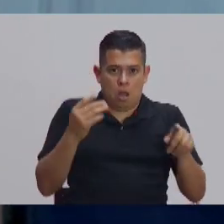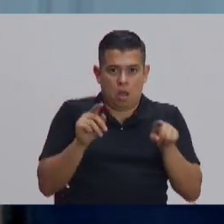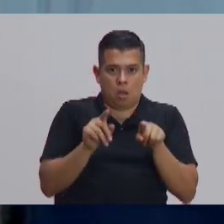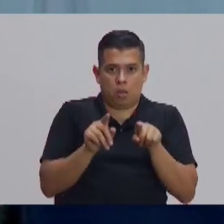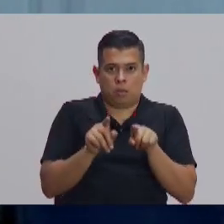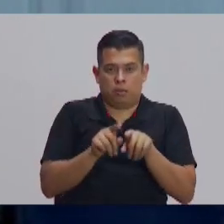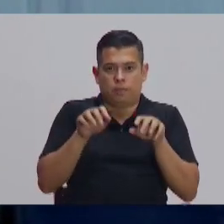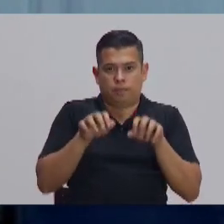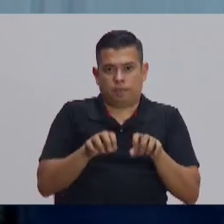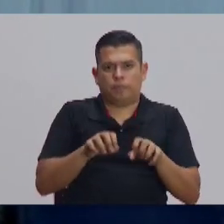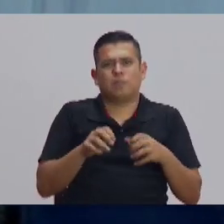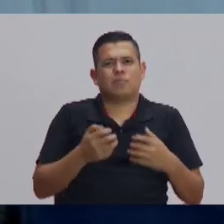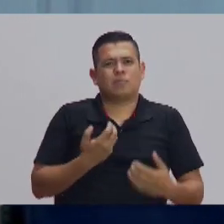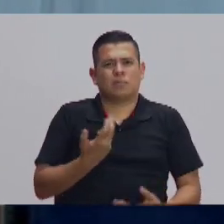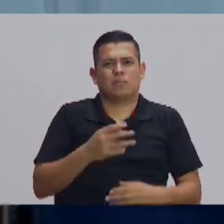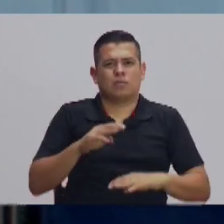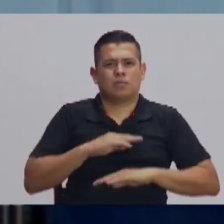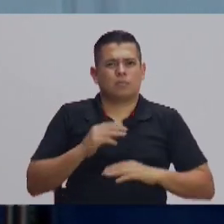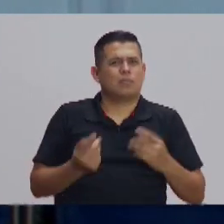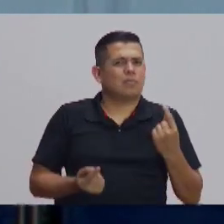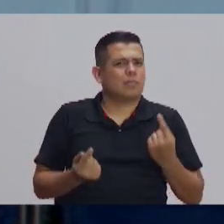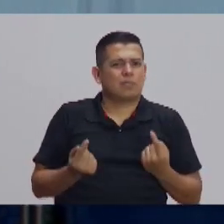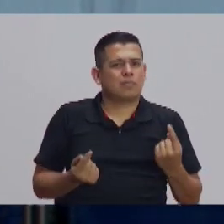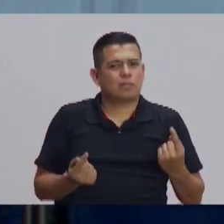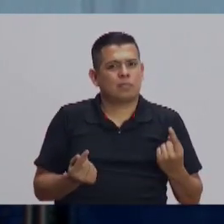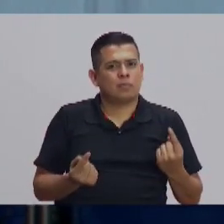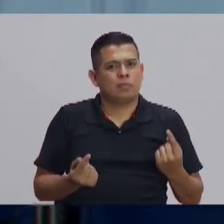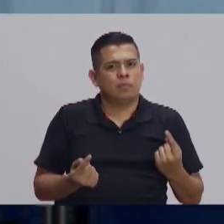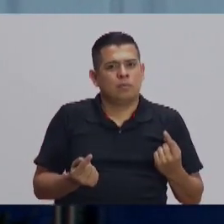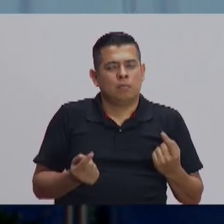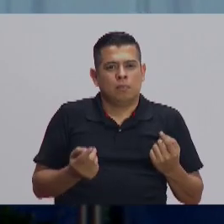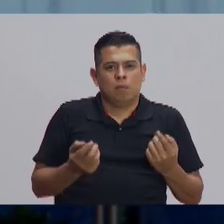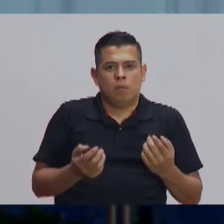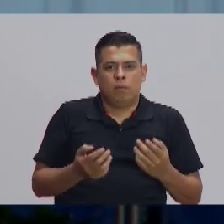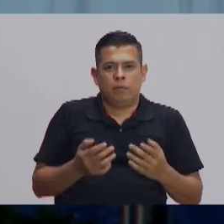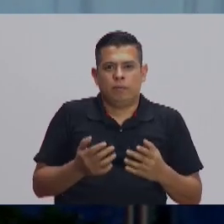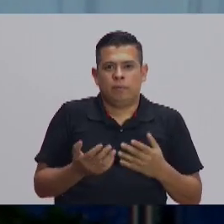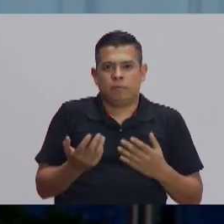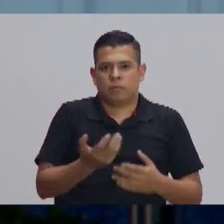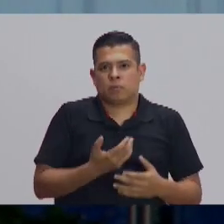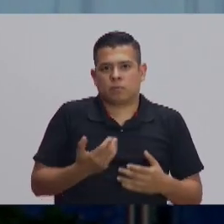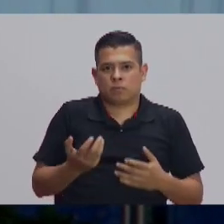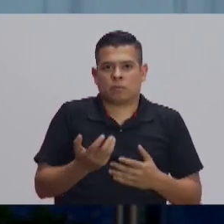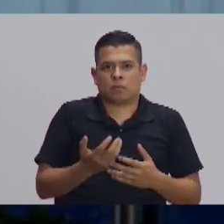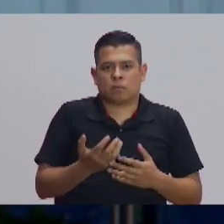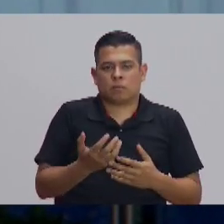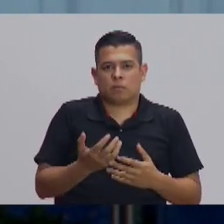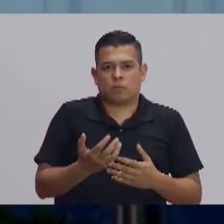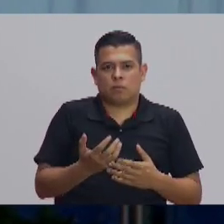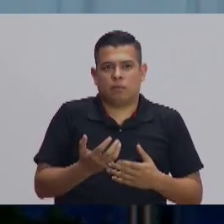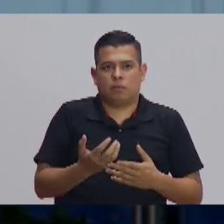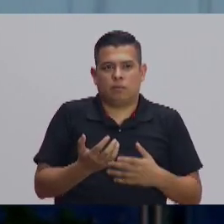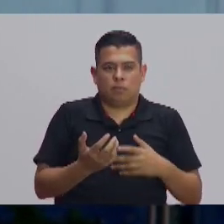nos hemos estancado más que todos los que somos hiper súper pobres